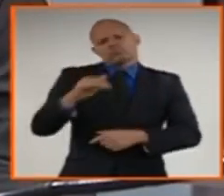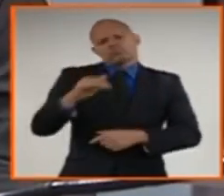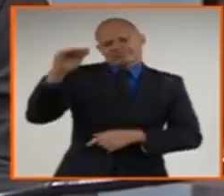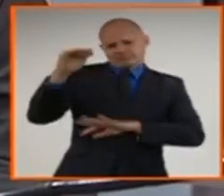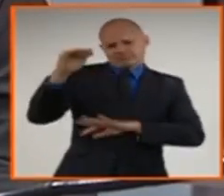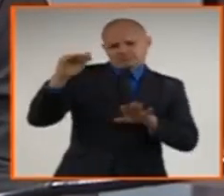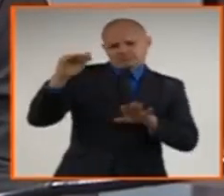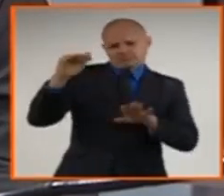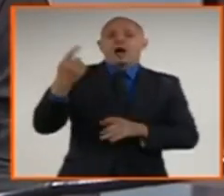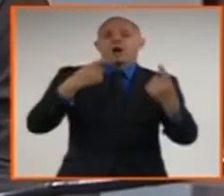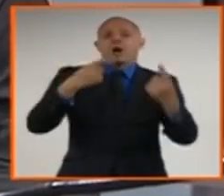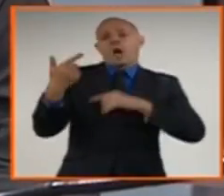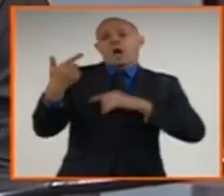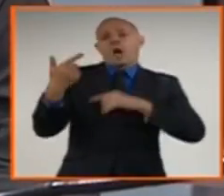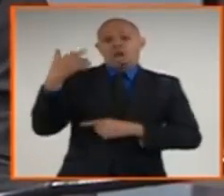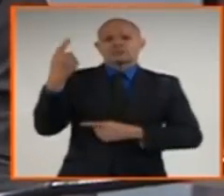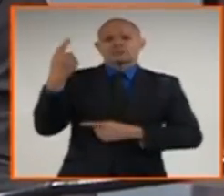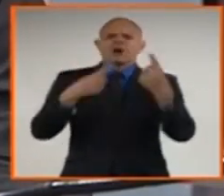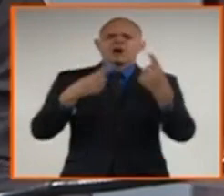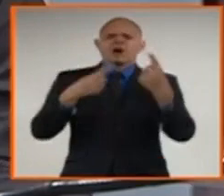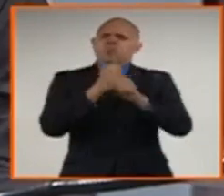sido aprobadas en el mundo.